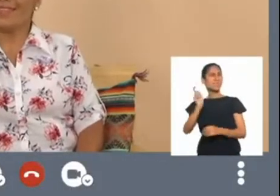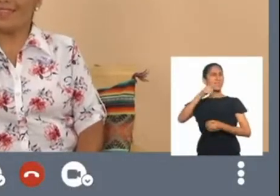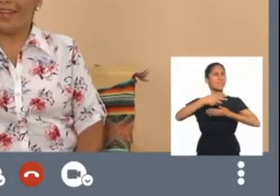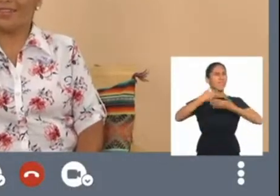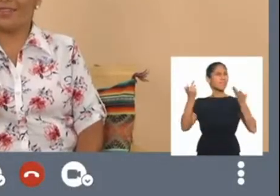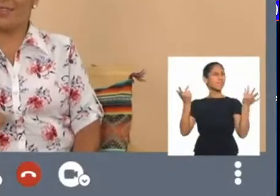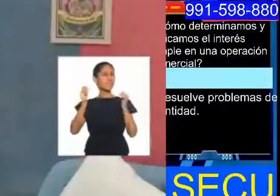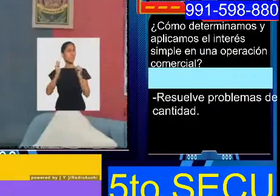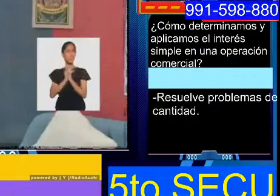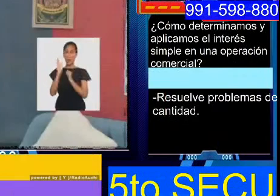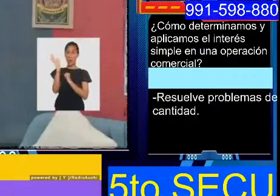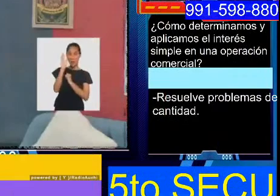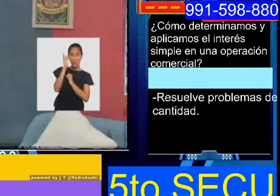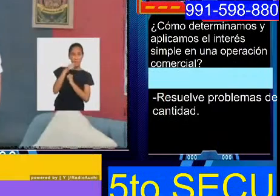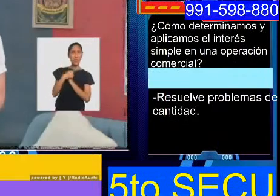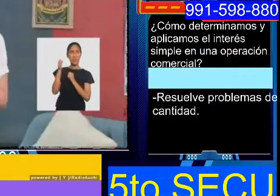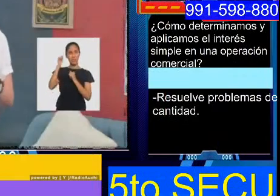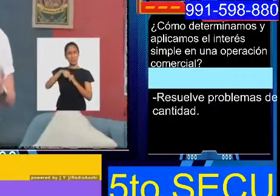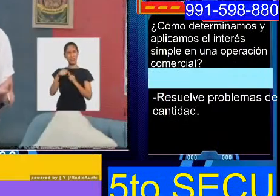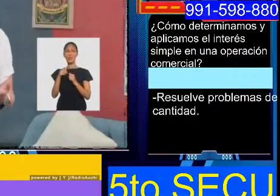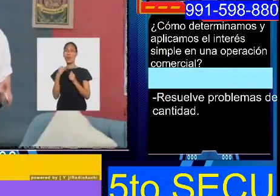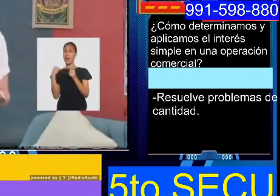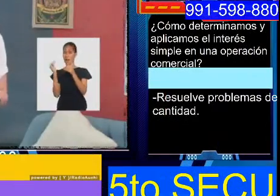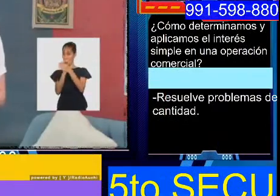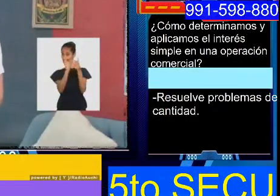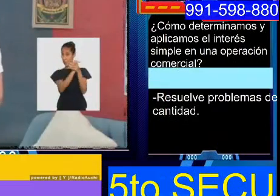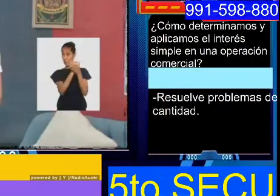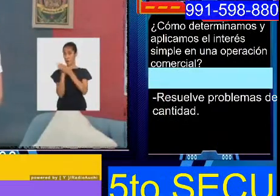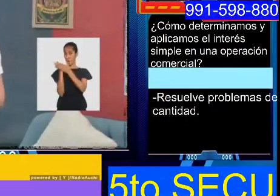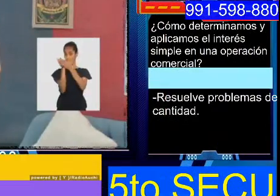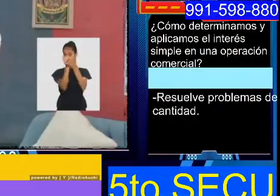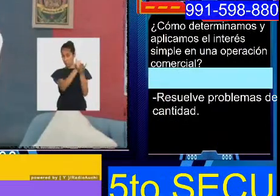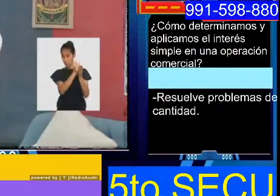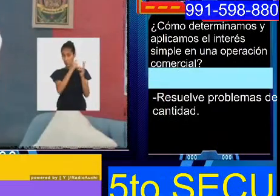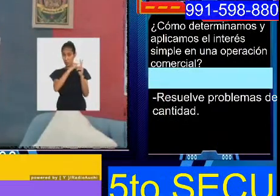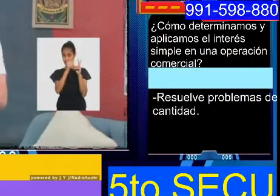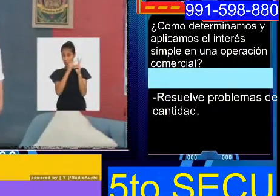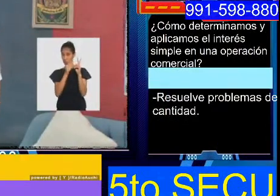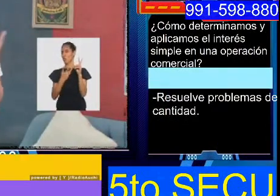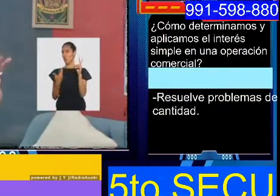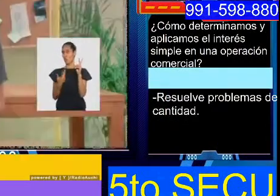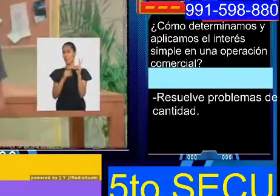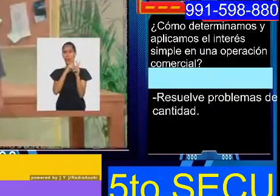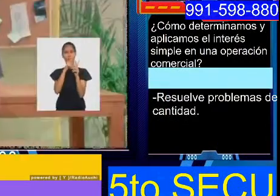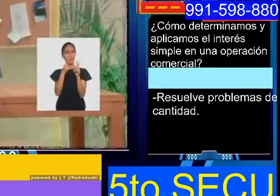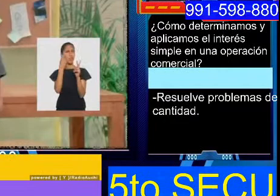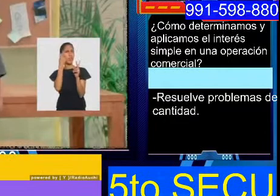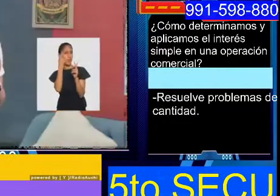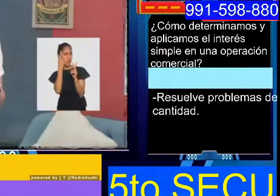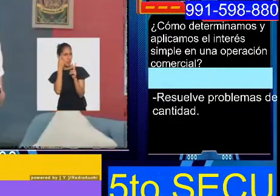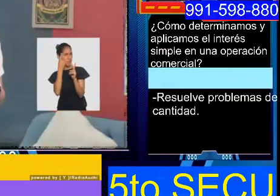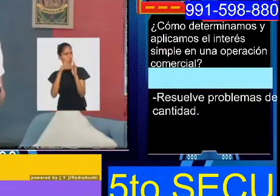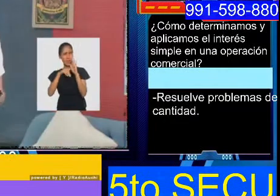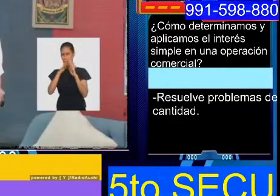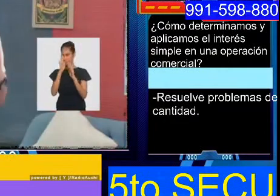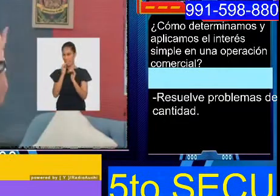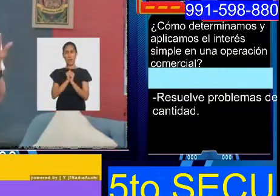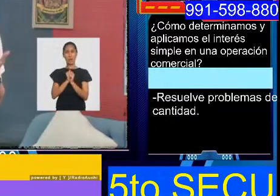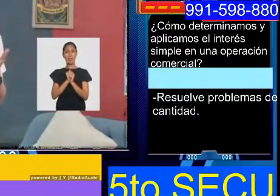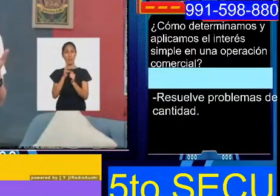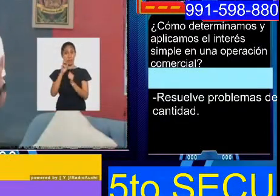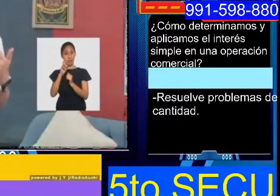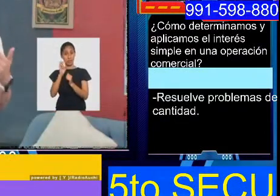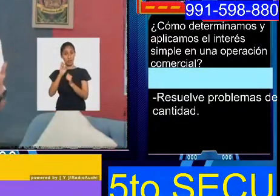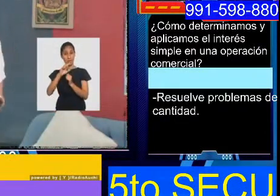¿Qué necesitan? Hola profesora. Estamos ayudando a nuestros amigos Mario y Camila, otro Mario, a entender mejor la regla del interés simple, para